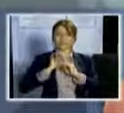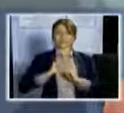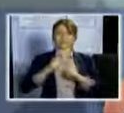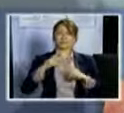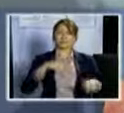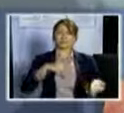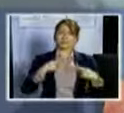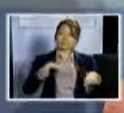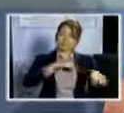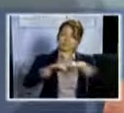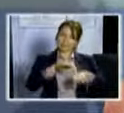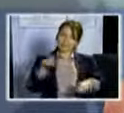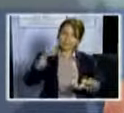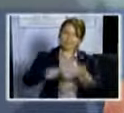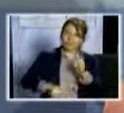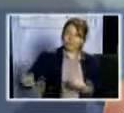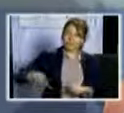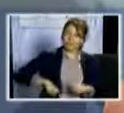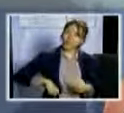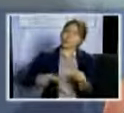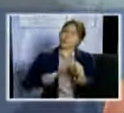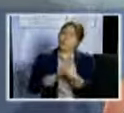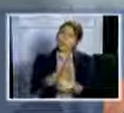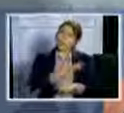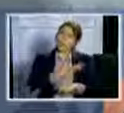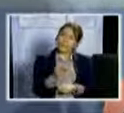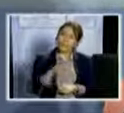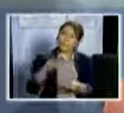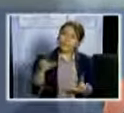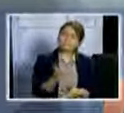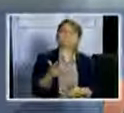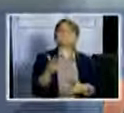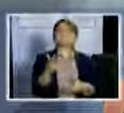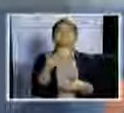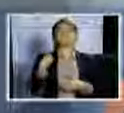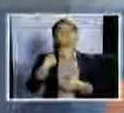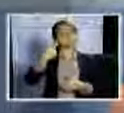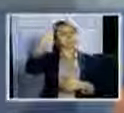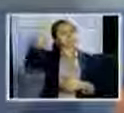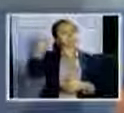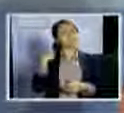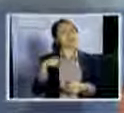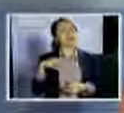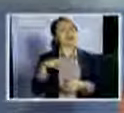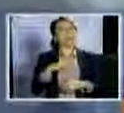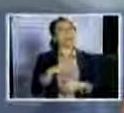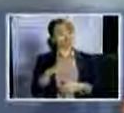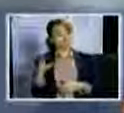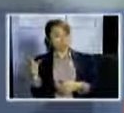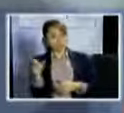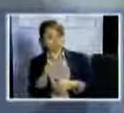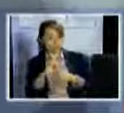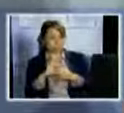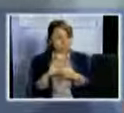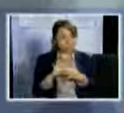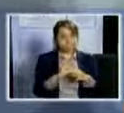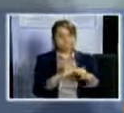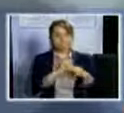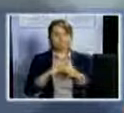otros muchos, pero en este principalmente, tenemos claros ejemplos de cómo la diplomacia parlamentaria sí funciona, que no es solamente